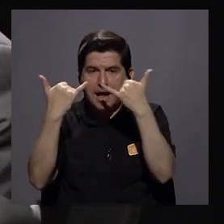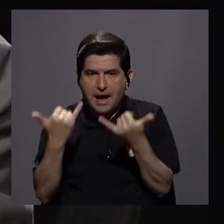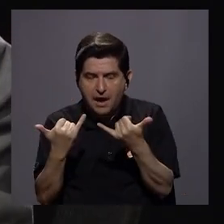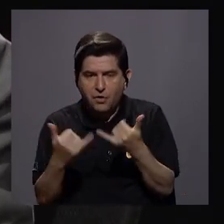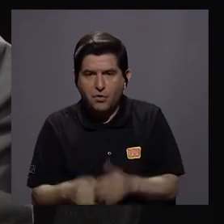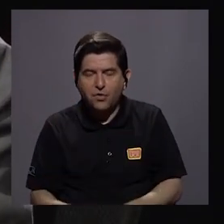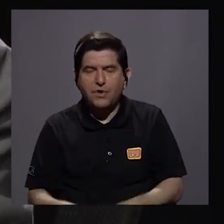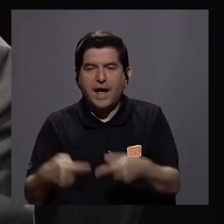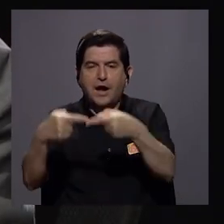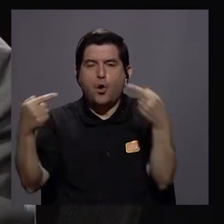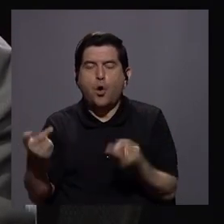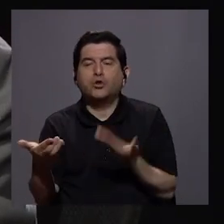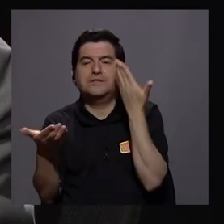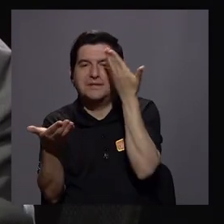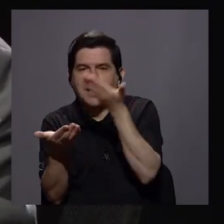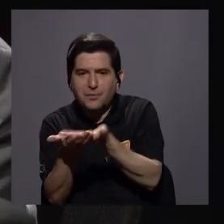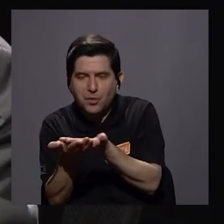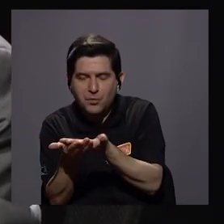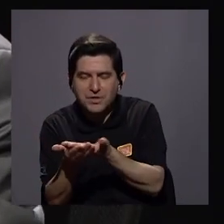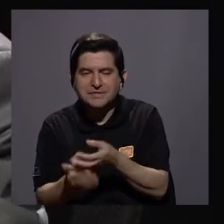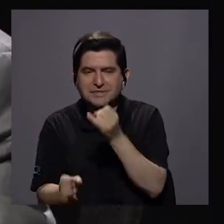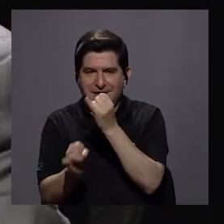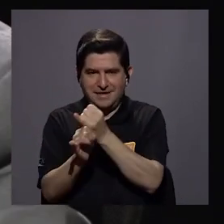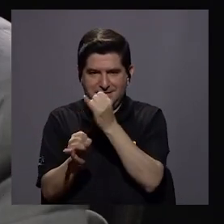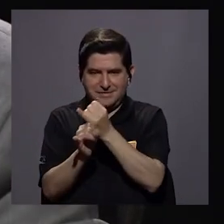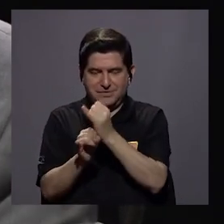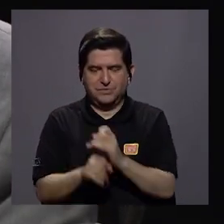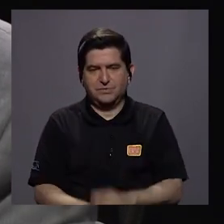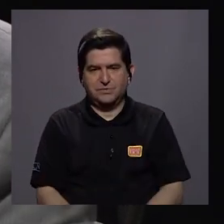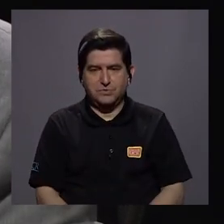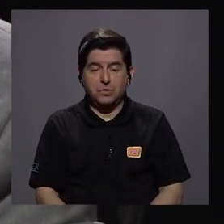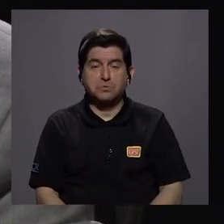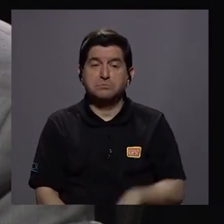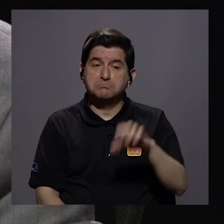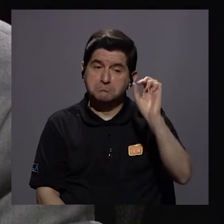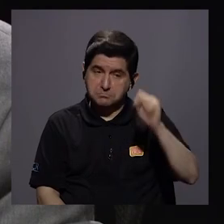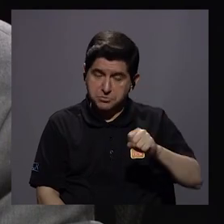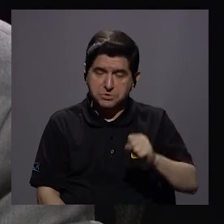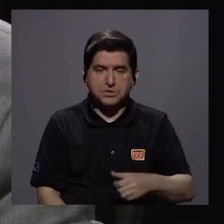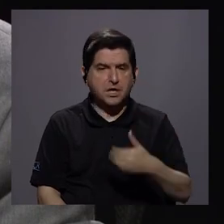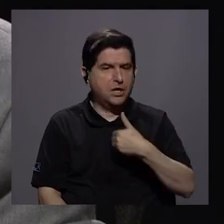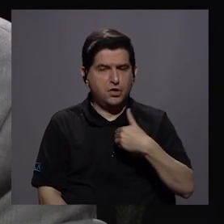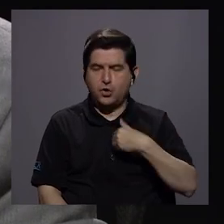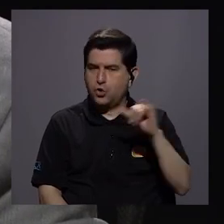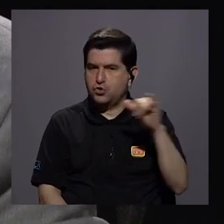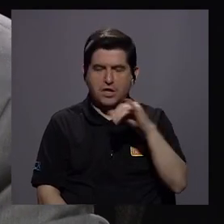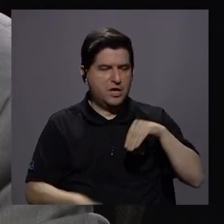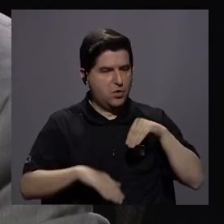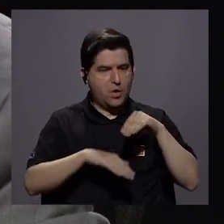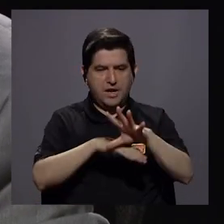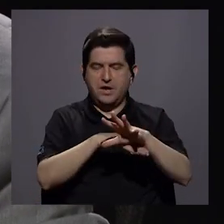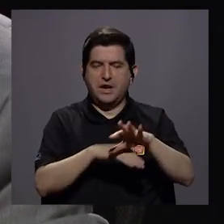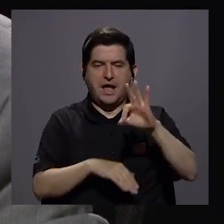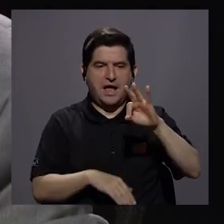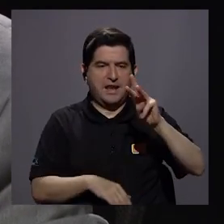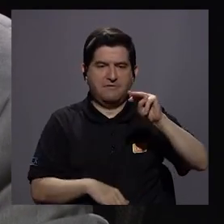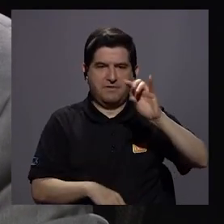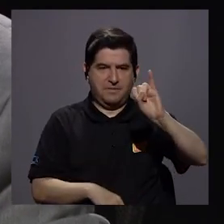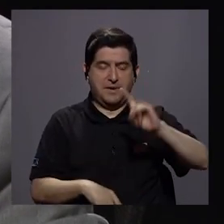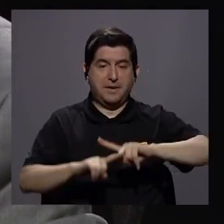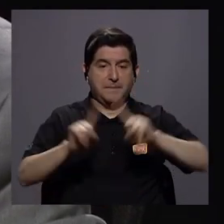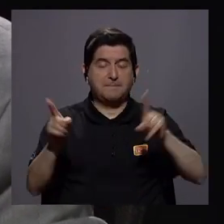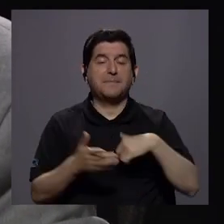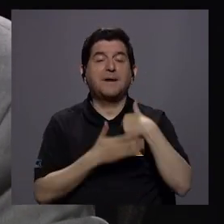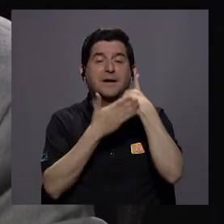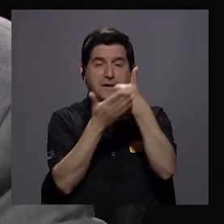hacer, digamos, una contrapropuesta de parte del instituto en el cual, si bien es cierto, no tienen los mismos efectos del fondo,